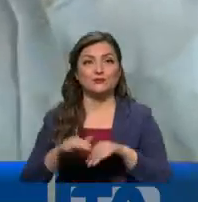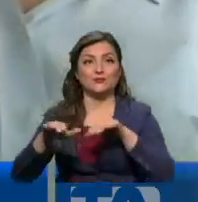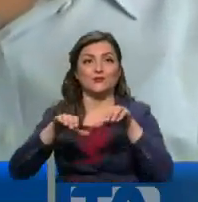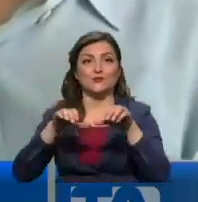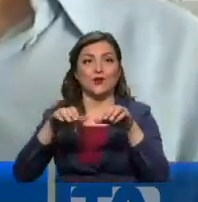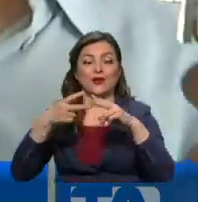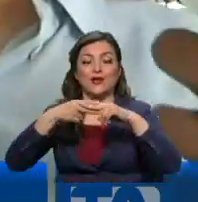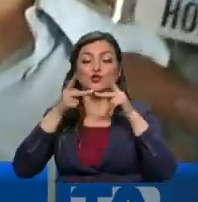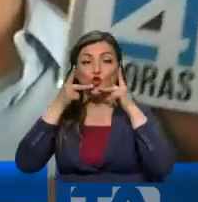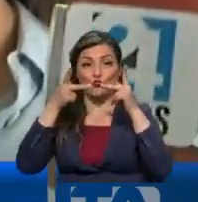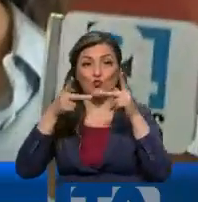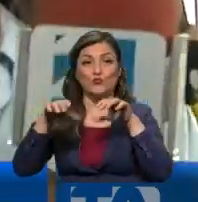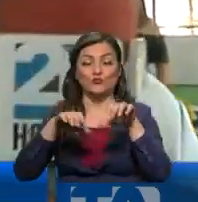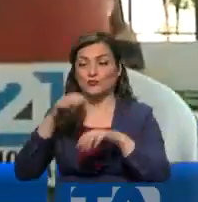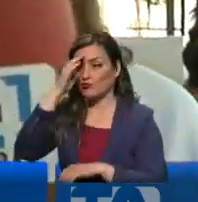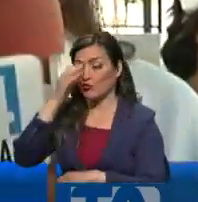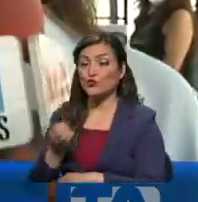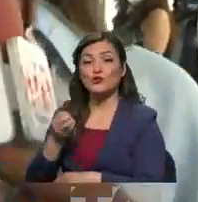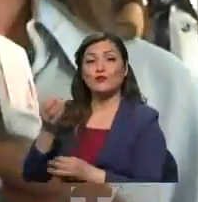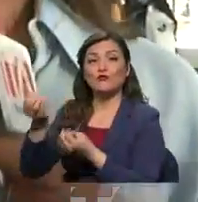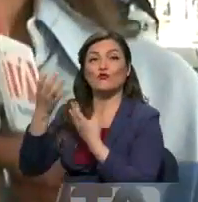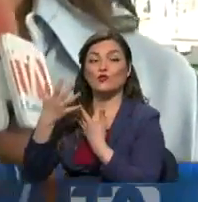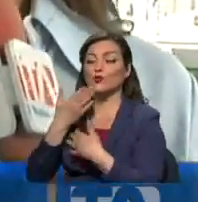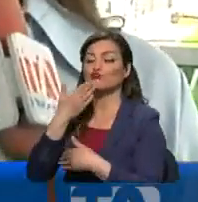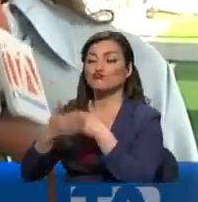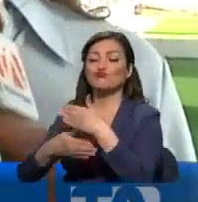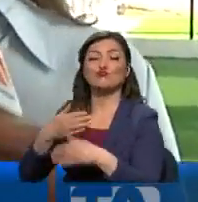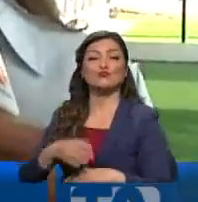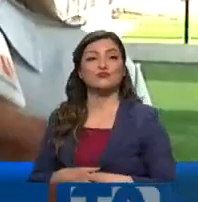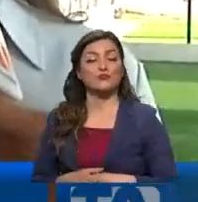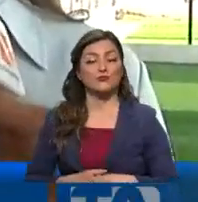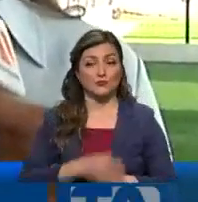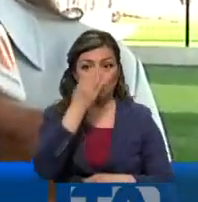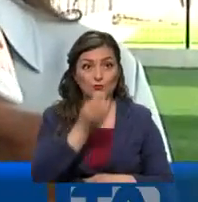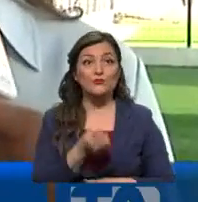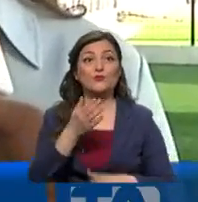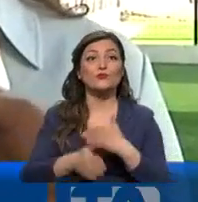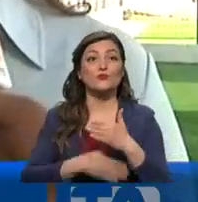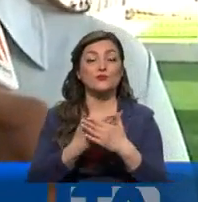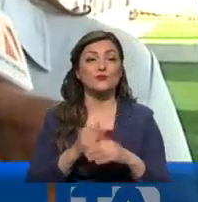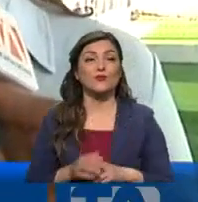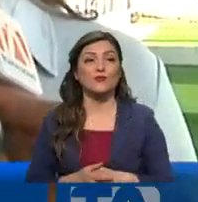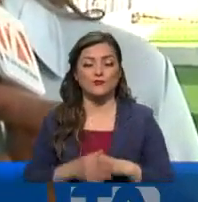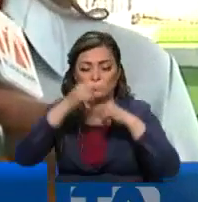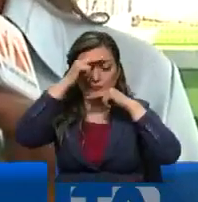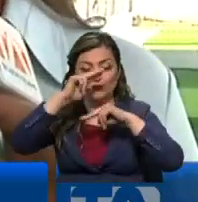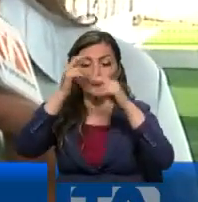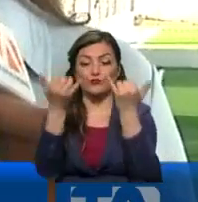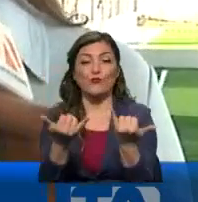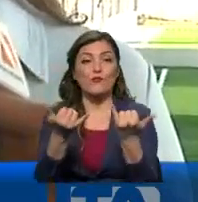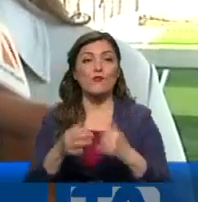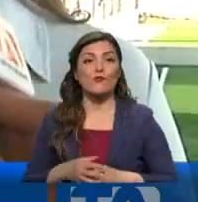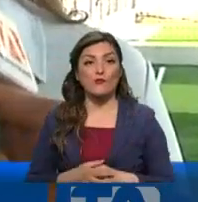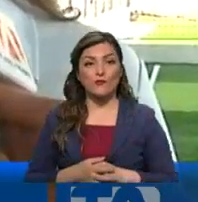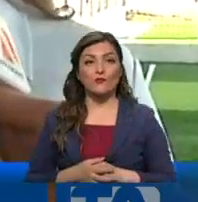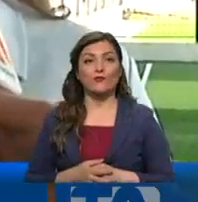coordinadora de Relaciones Públicas. Daniela, cuéntenos, muy buenos días. ¿Cómo se está llevando a cabo? Buenos días con todos, es para nosotros un honor el día de hoy,